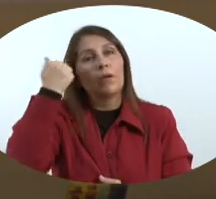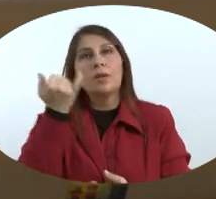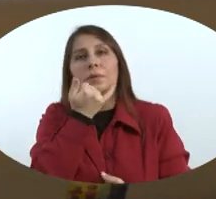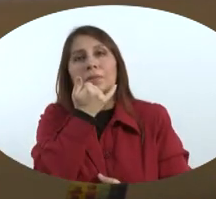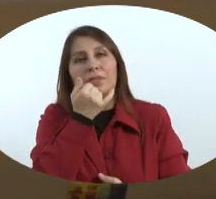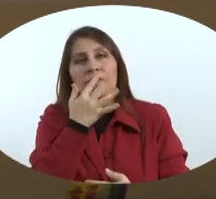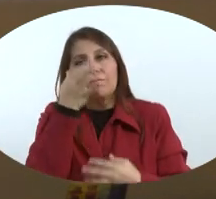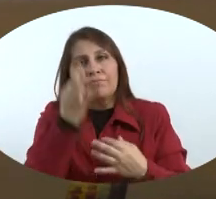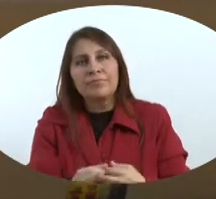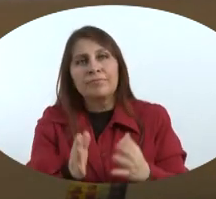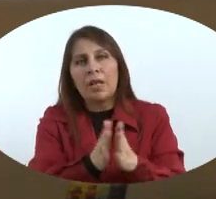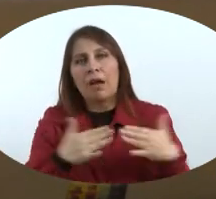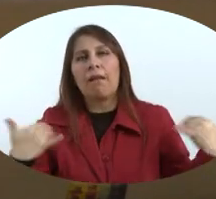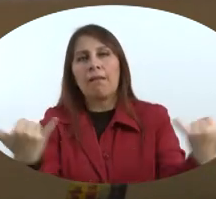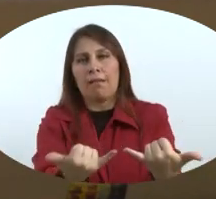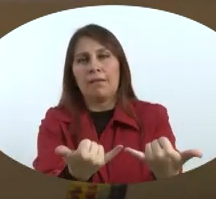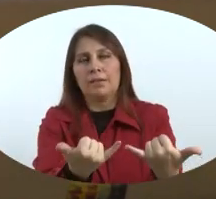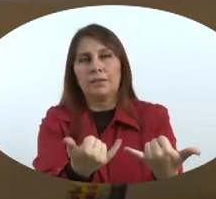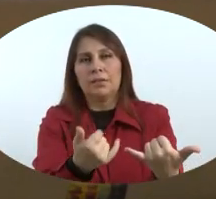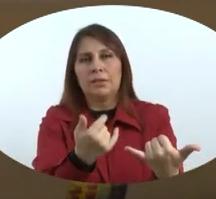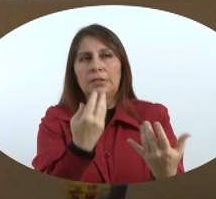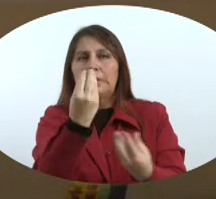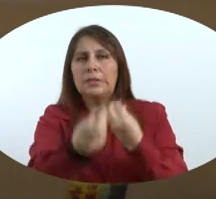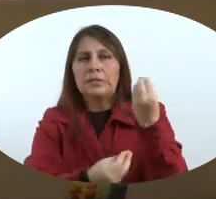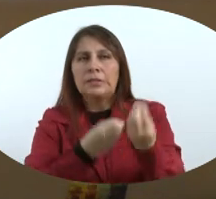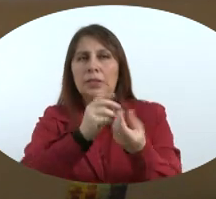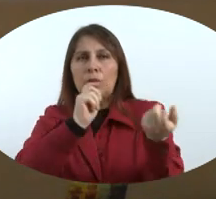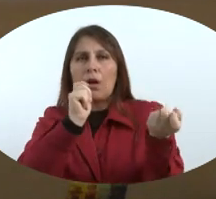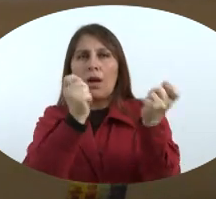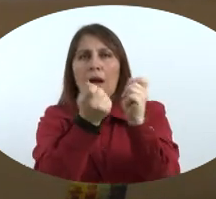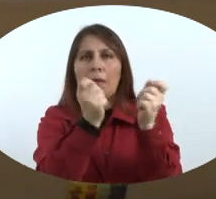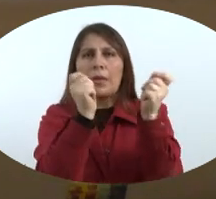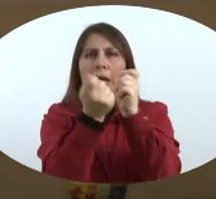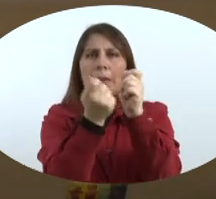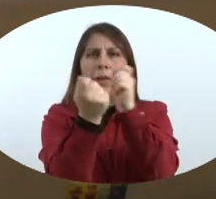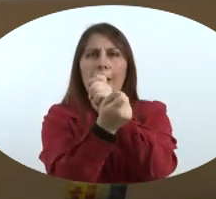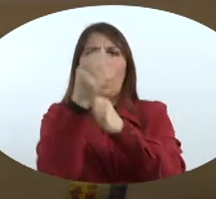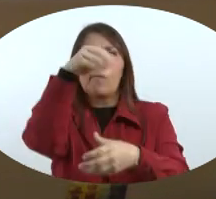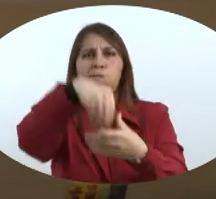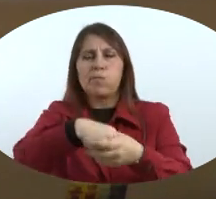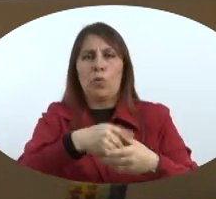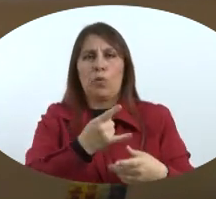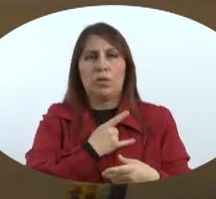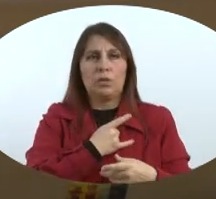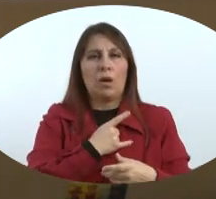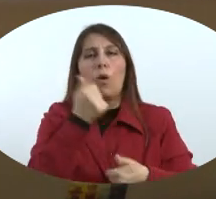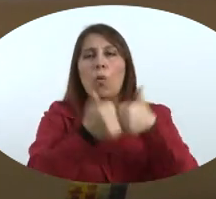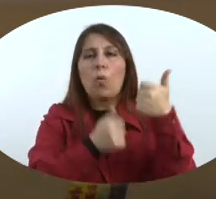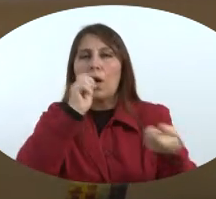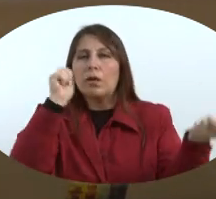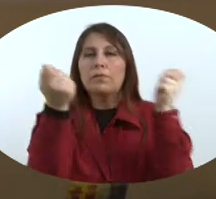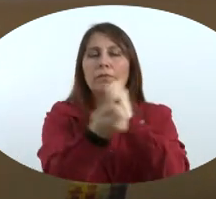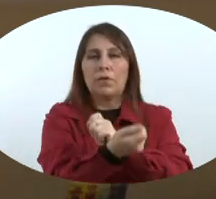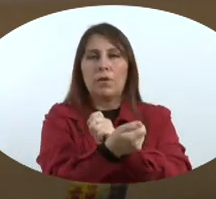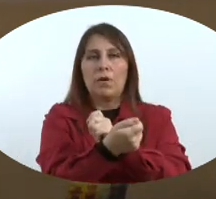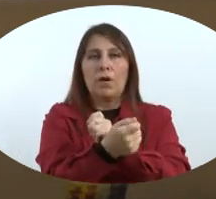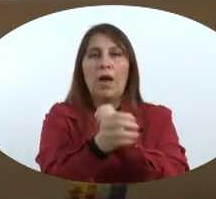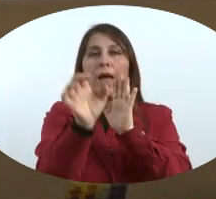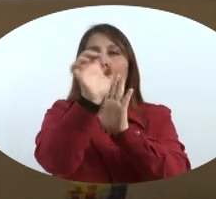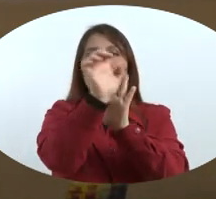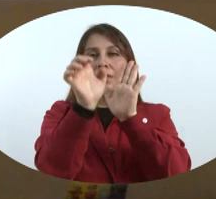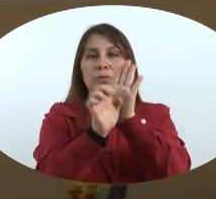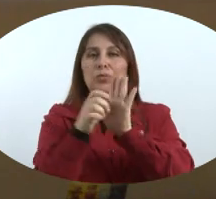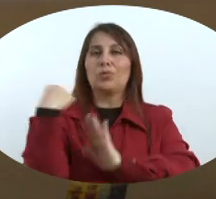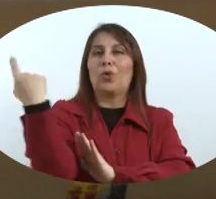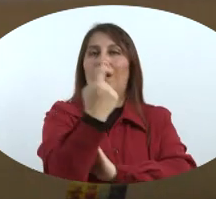nos encontramos en un escenario en donde se están tramitando una serie de reformas al interior de la universidad específicamente la reforma al estatuto